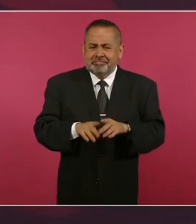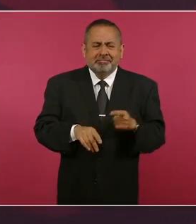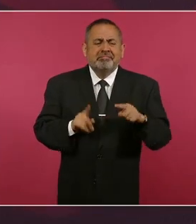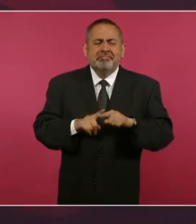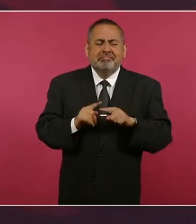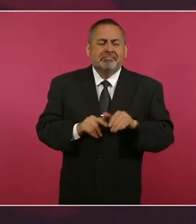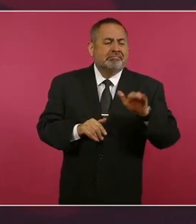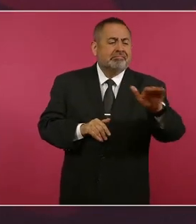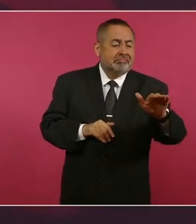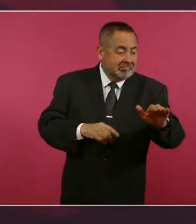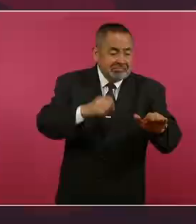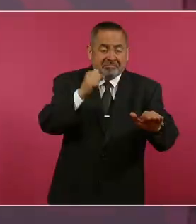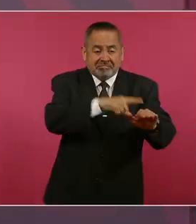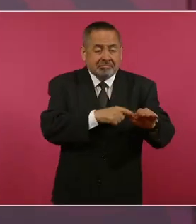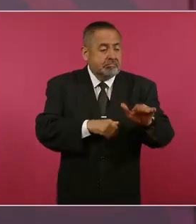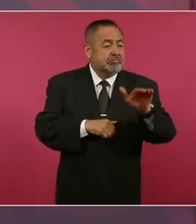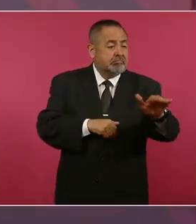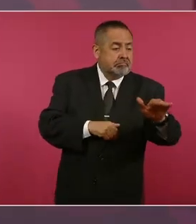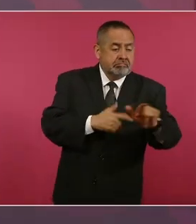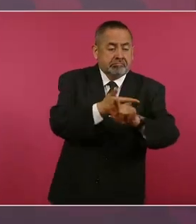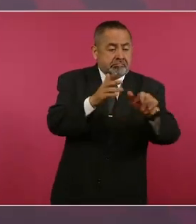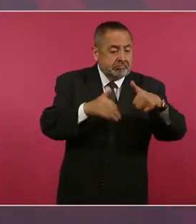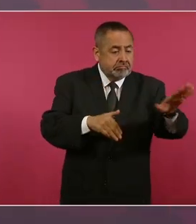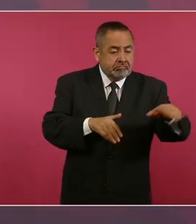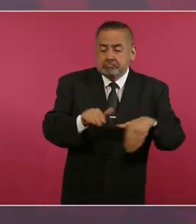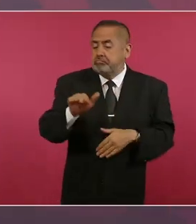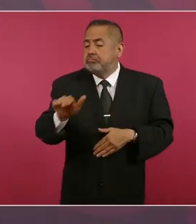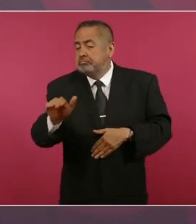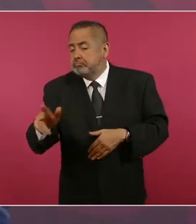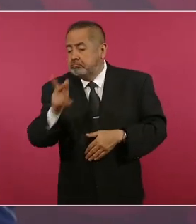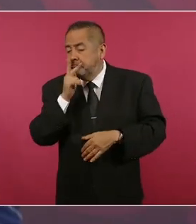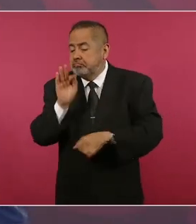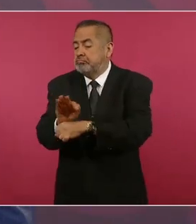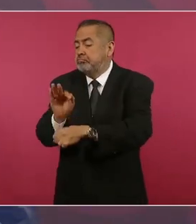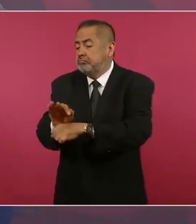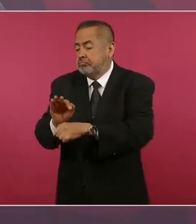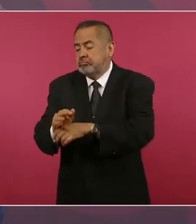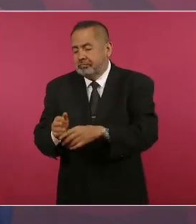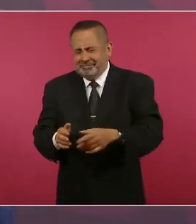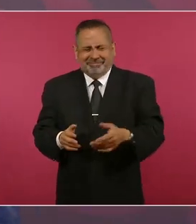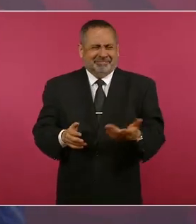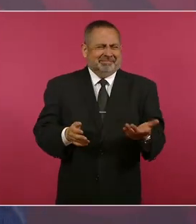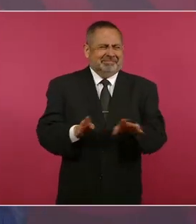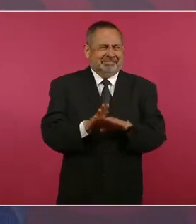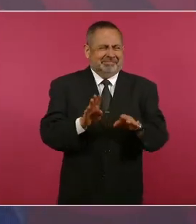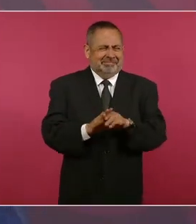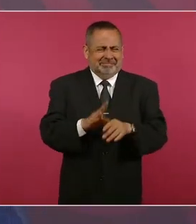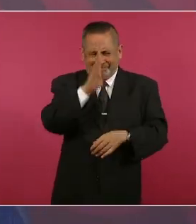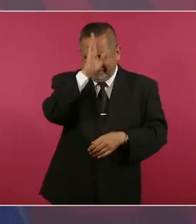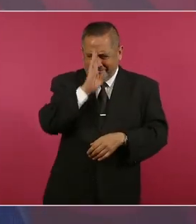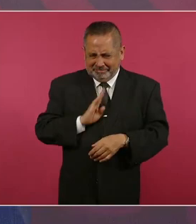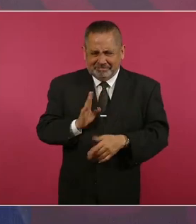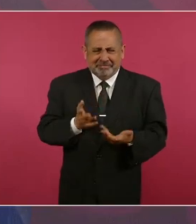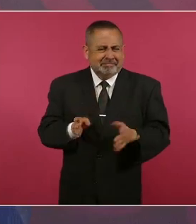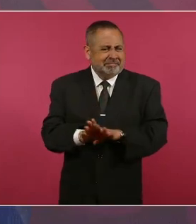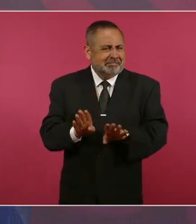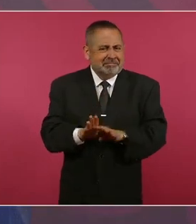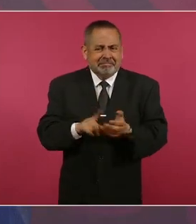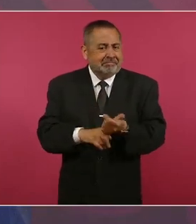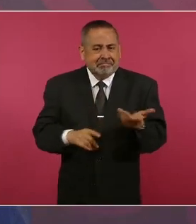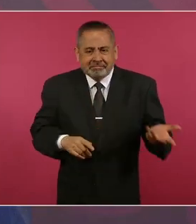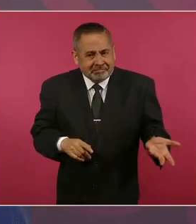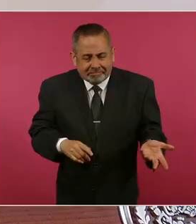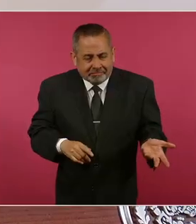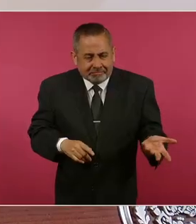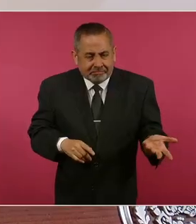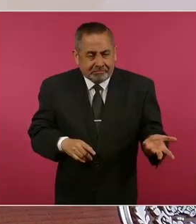los que supuestamente también defienden o representan a